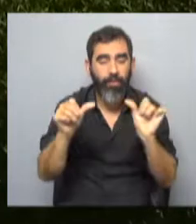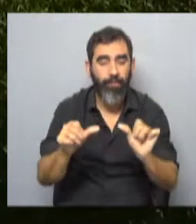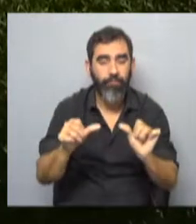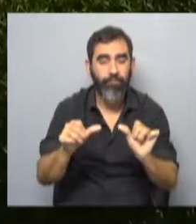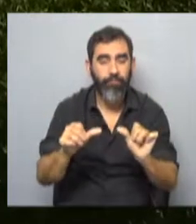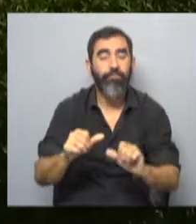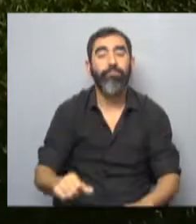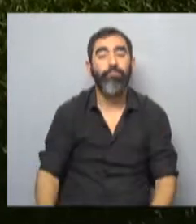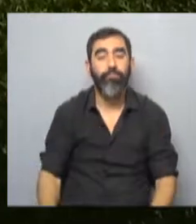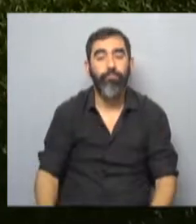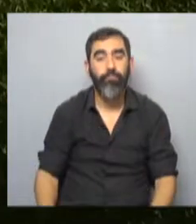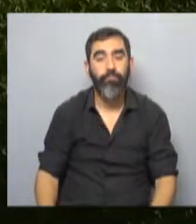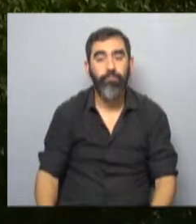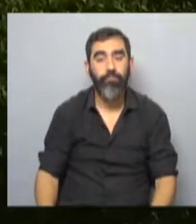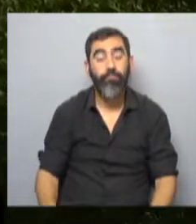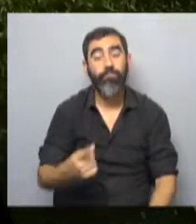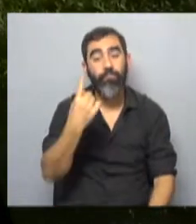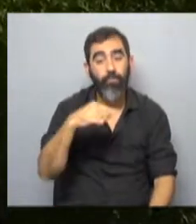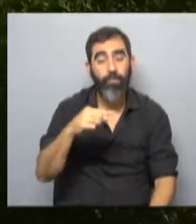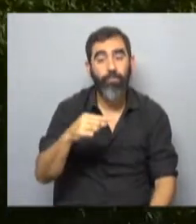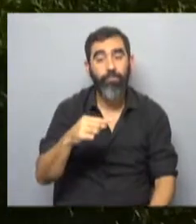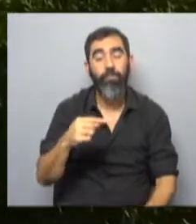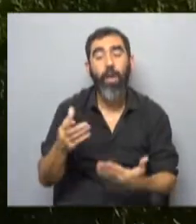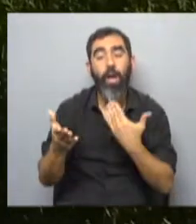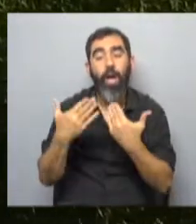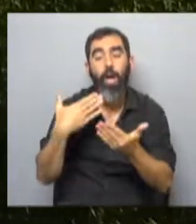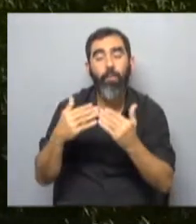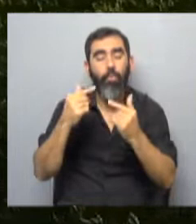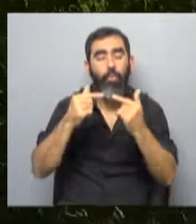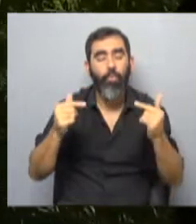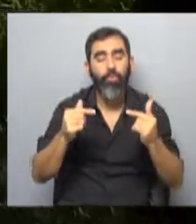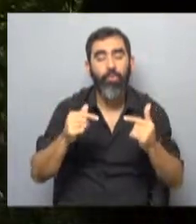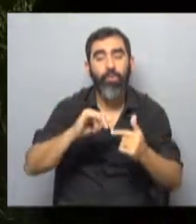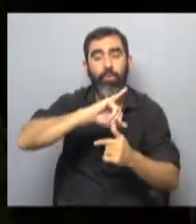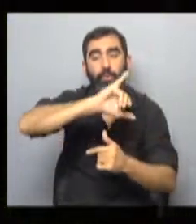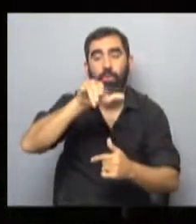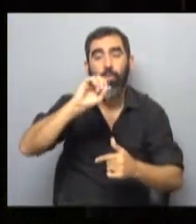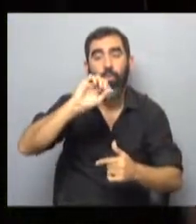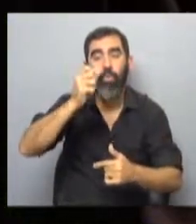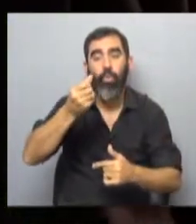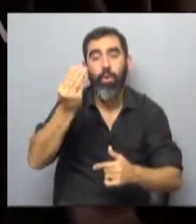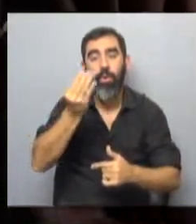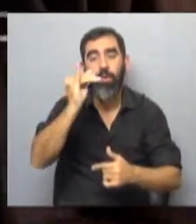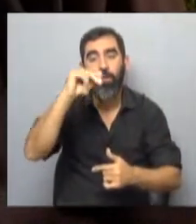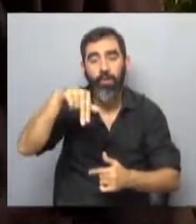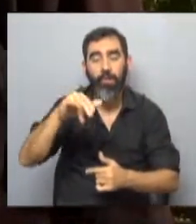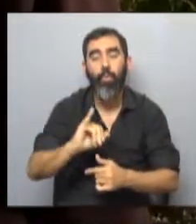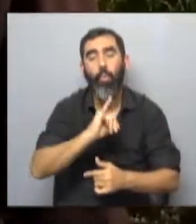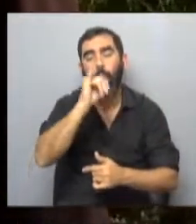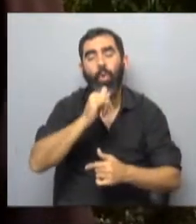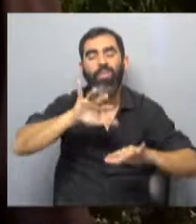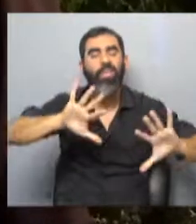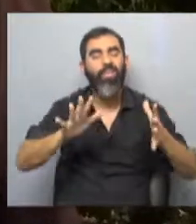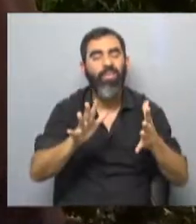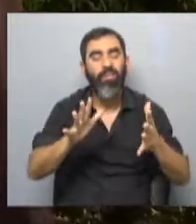en el coral del año por eso vamos a comentar un poquito alguna cosa estamos con joaquín y primero vamos a contar que es